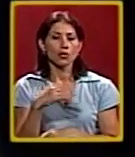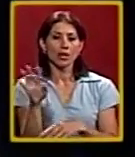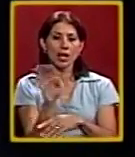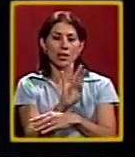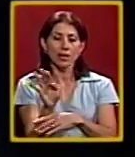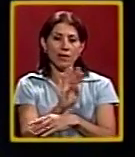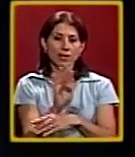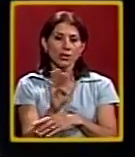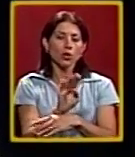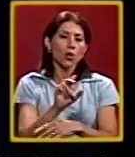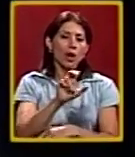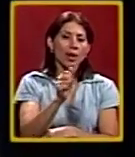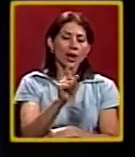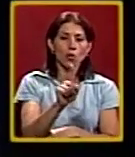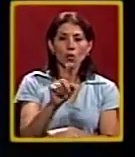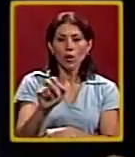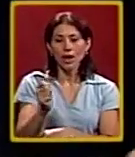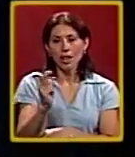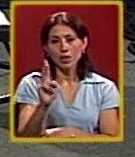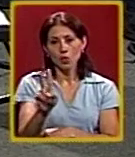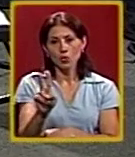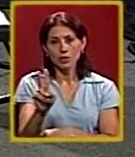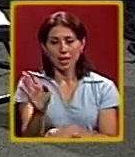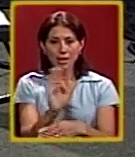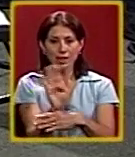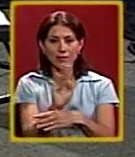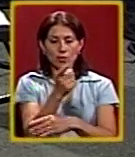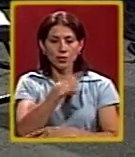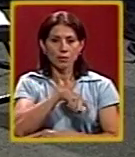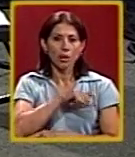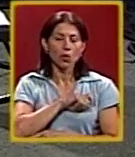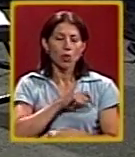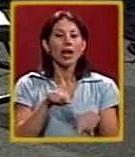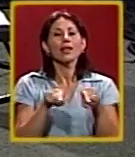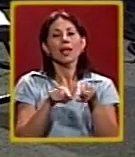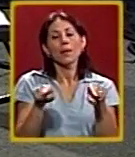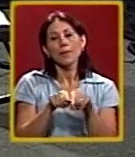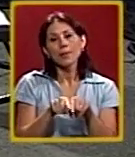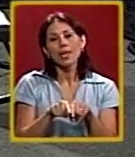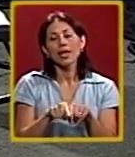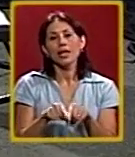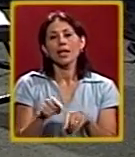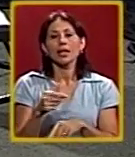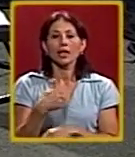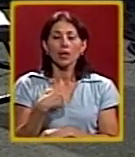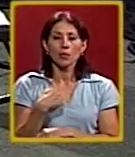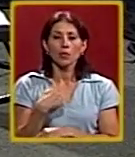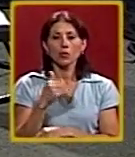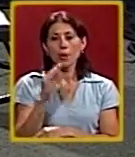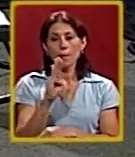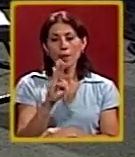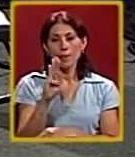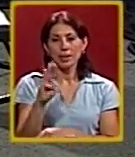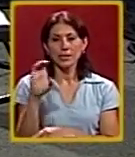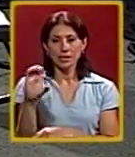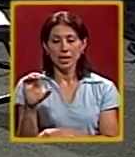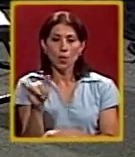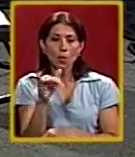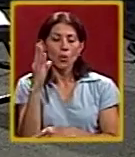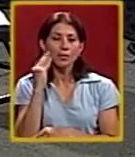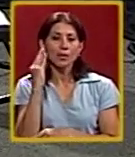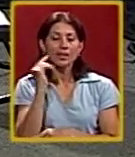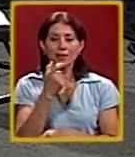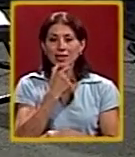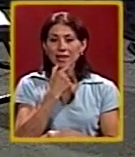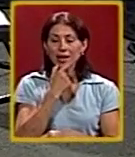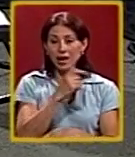Canal 1 y Canal 2 de la televisión española, está la BBC como la gran experiencia británica, y todas